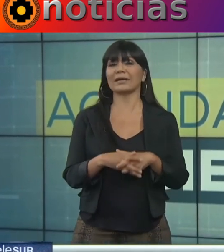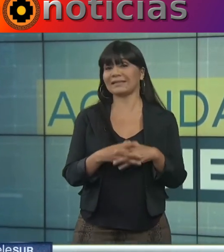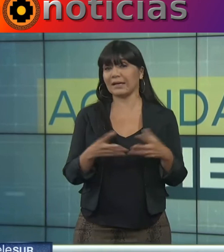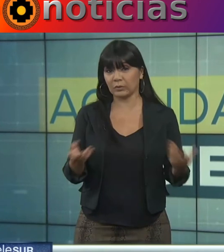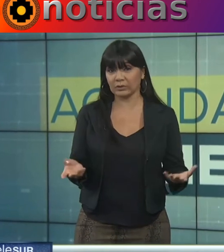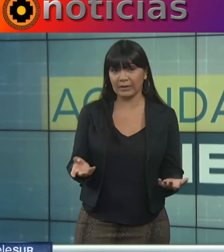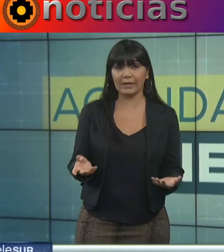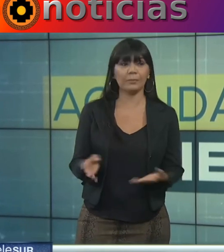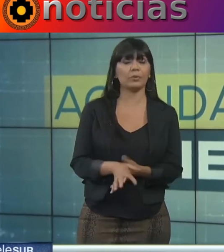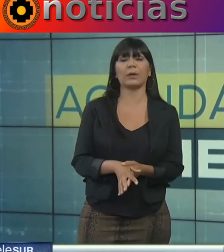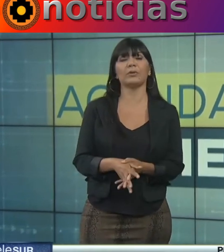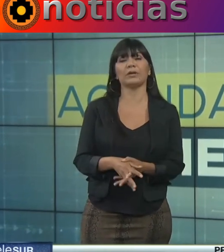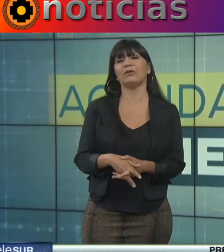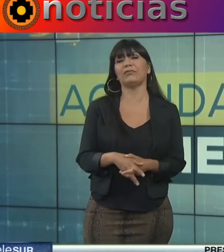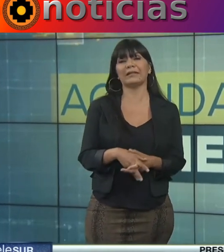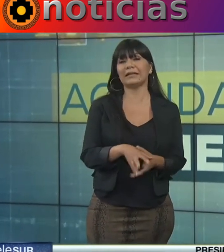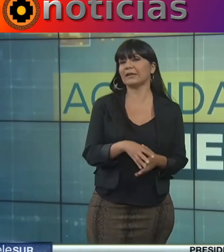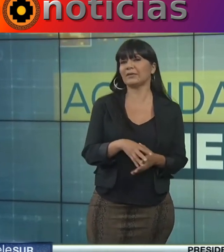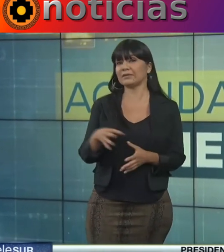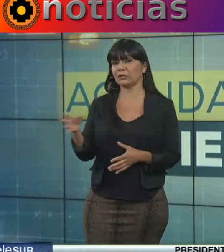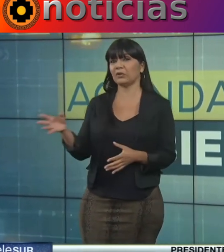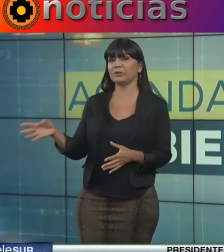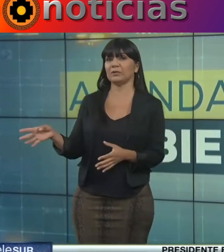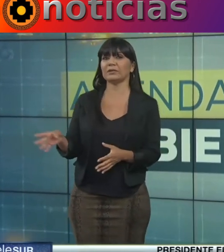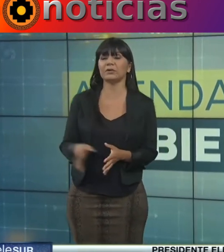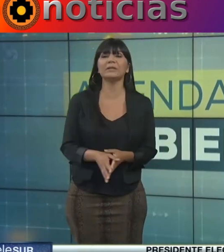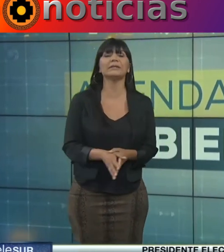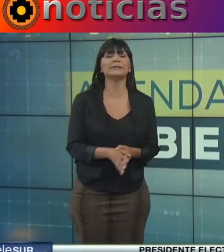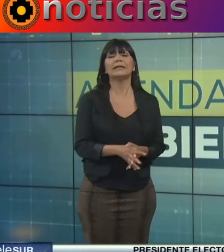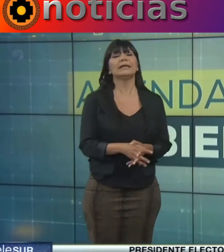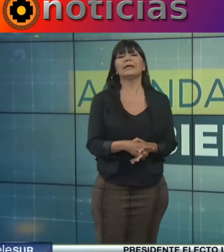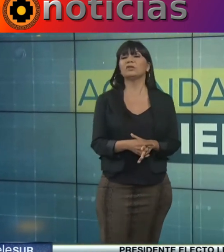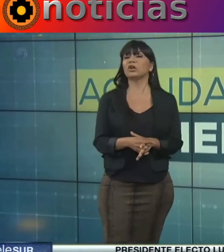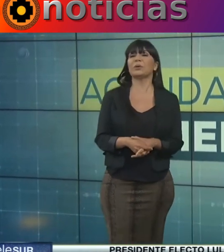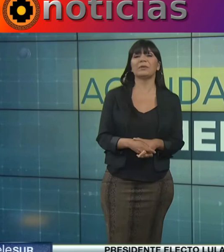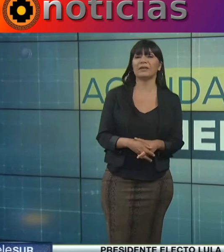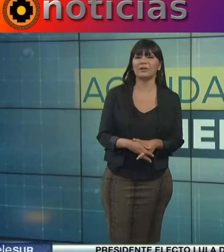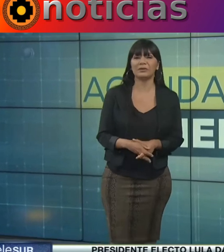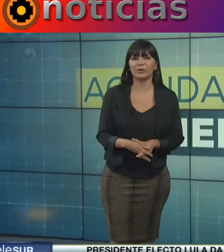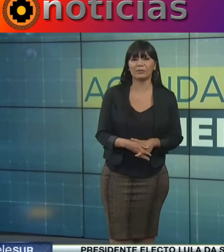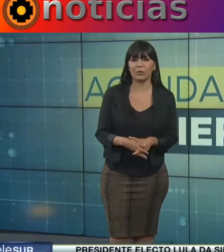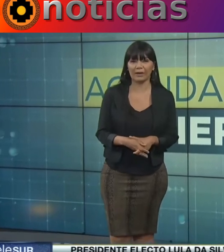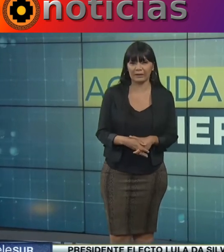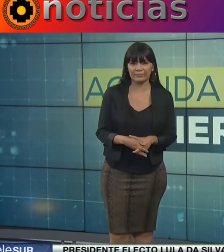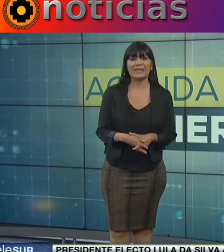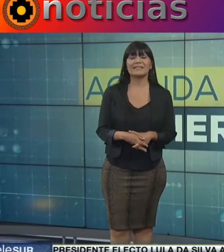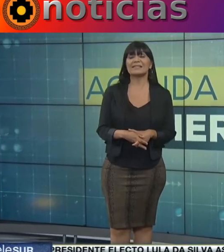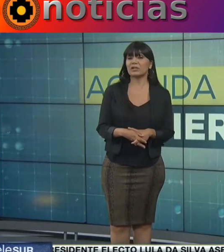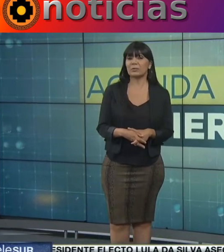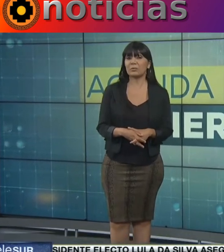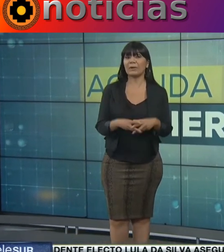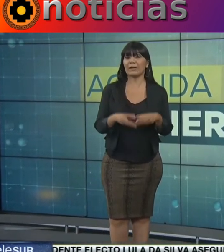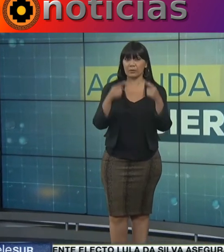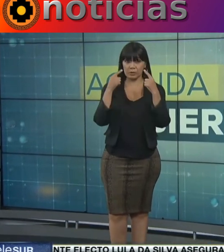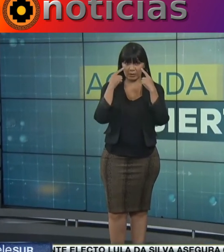tropical, porque estamos en la época, porque nos faltan atravesar todavía otras tormentas y esto no va a impedir que nuestro ánimo baje. Sí